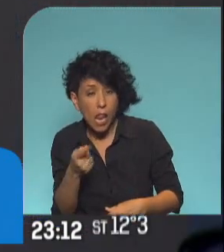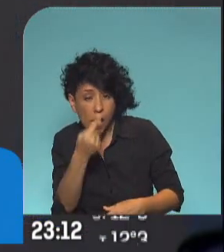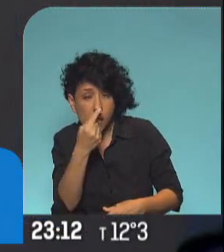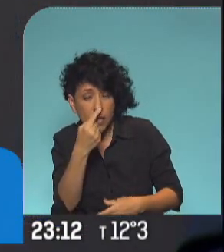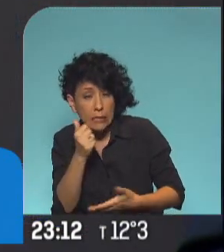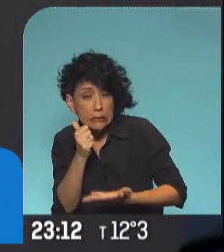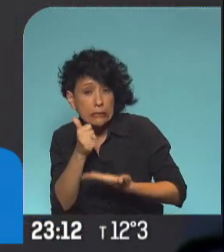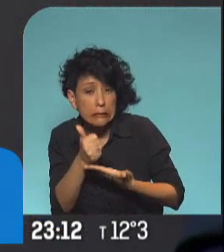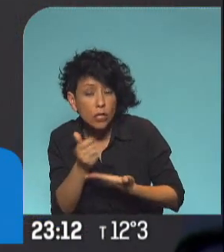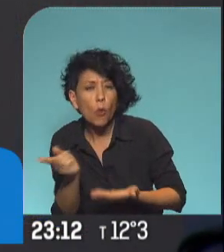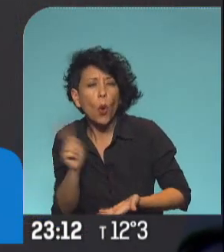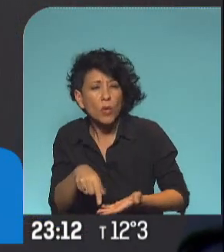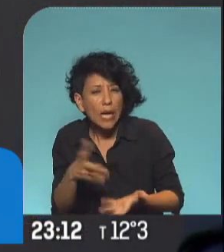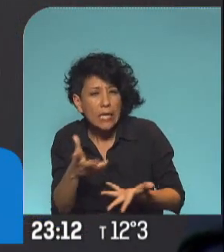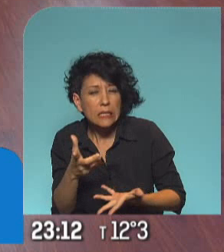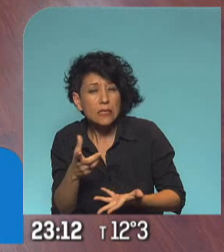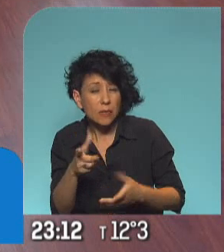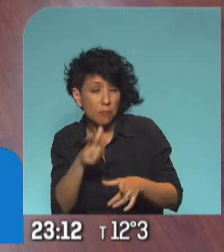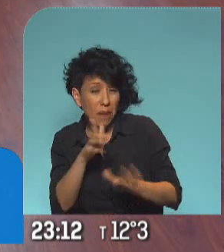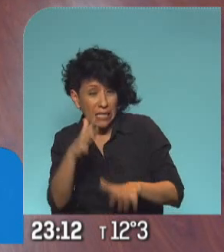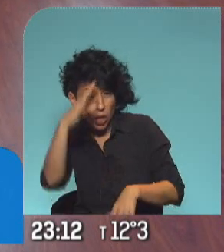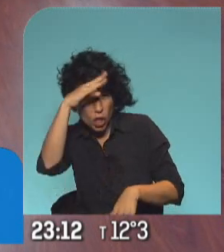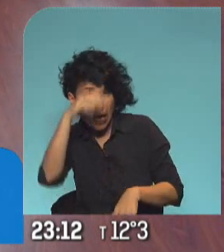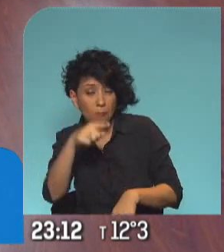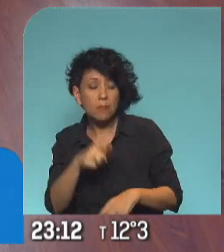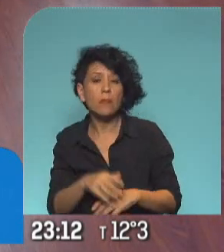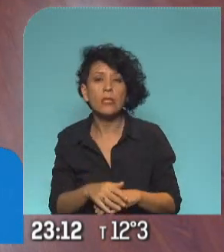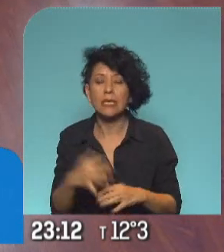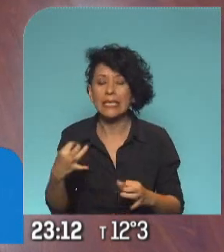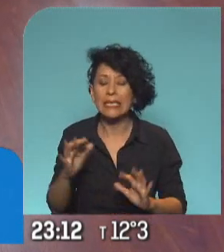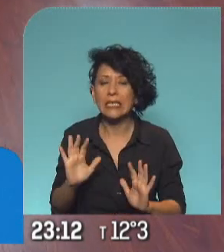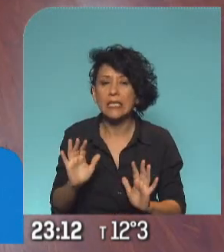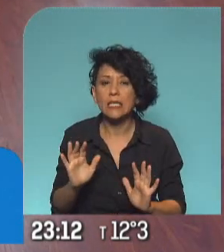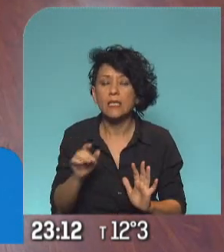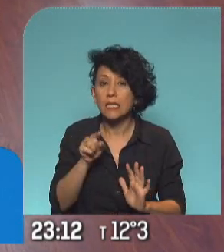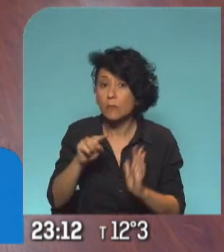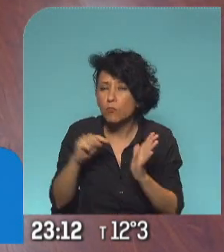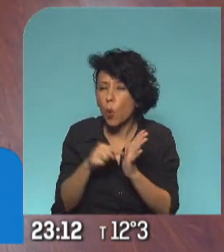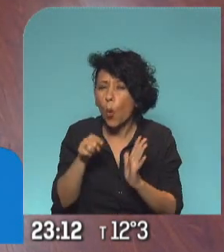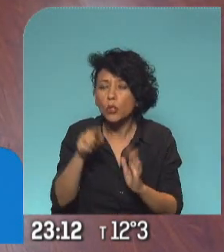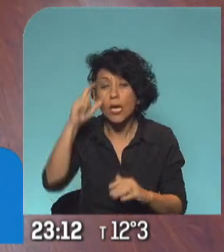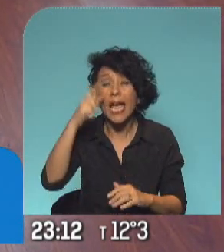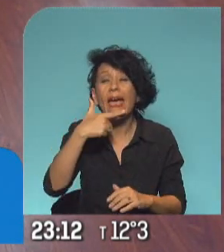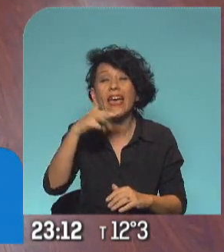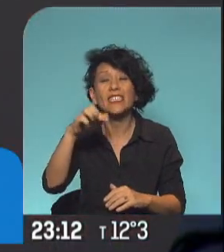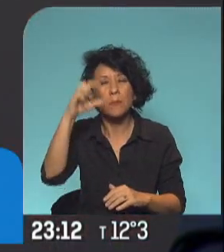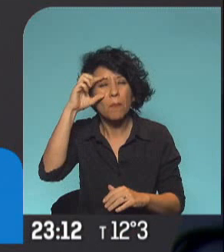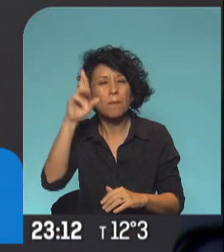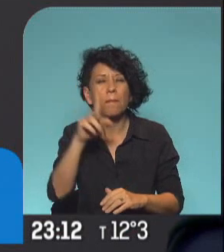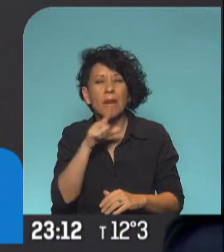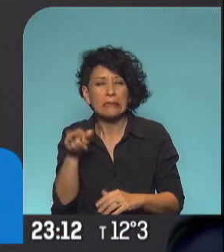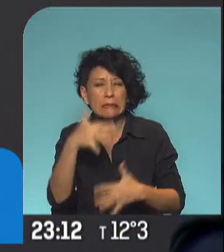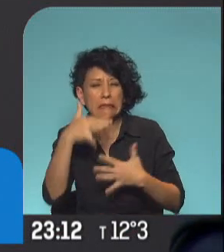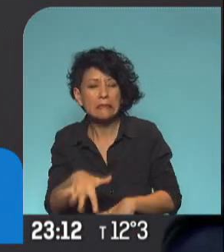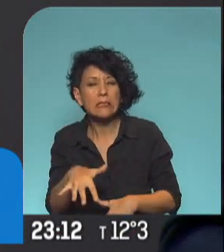que viene de, como en el caso de Trump. Exacto, María. La verdad, era el punto. Yo creo que Esper fue el que interpretó. Vos sabés que lo tiene